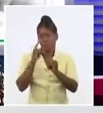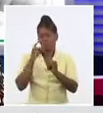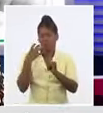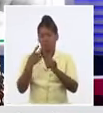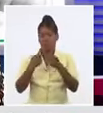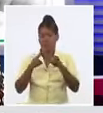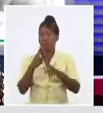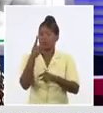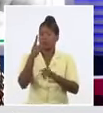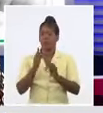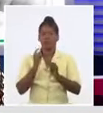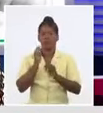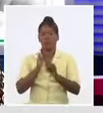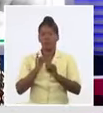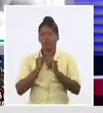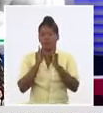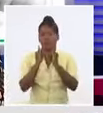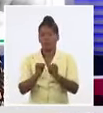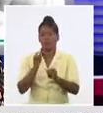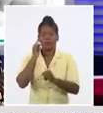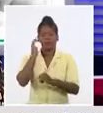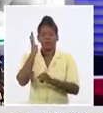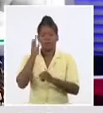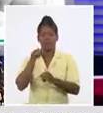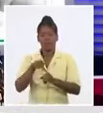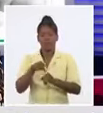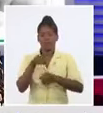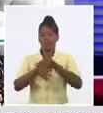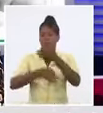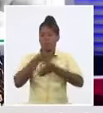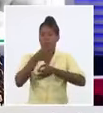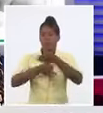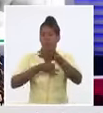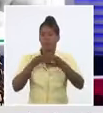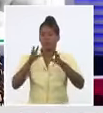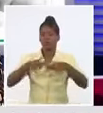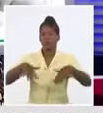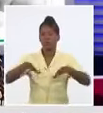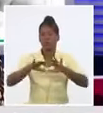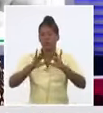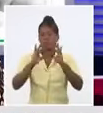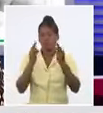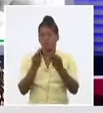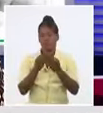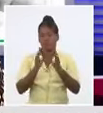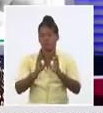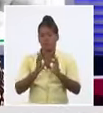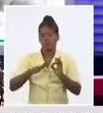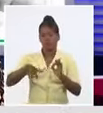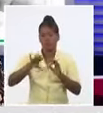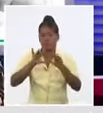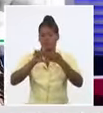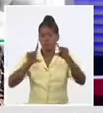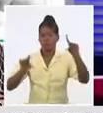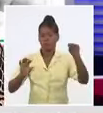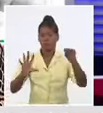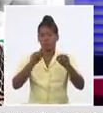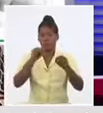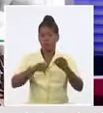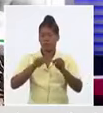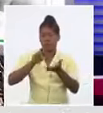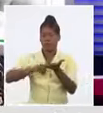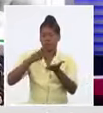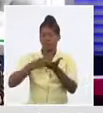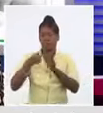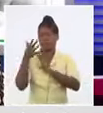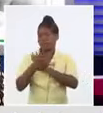nuestra transmisión, porque ya pasamos de inmediato al análisis de la situación epidemiológica en la nación. Está junto a nosotros la intérprete de lengua